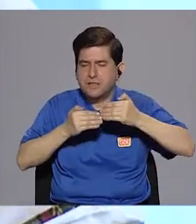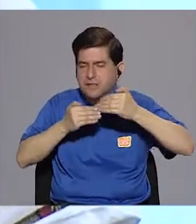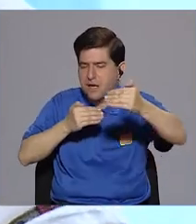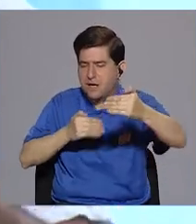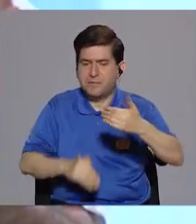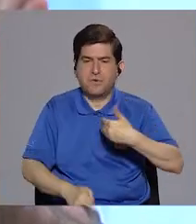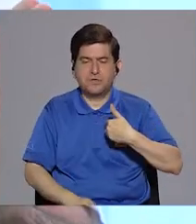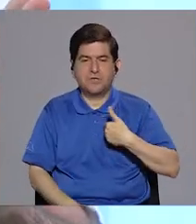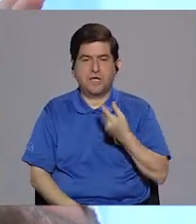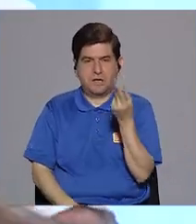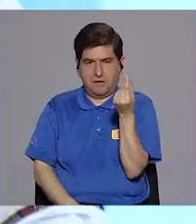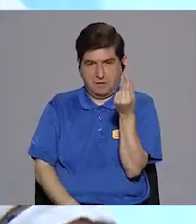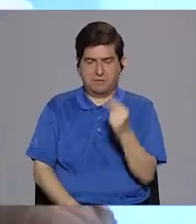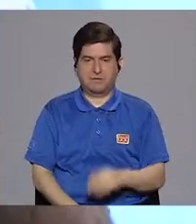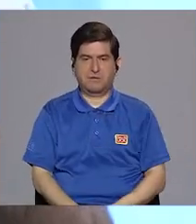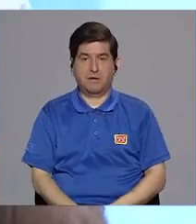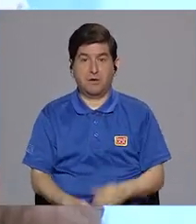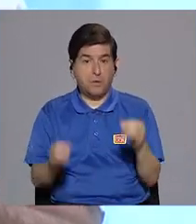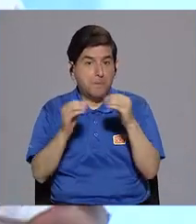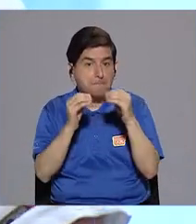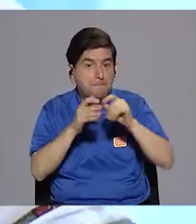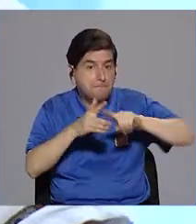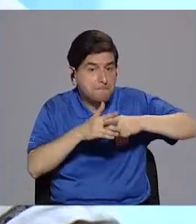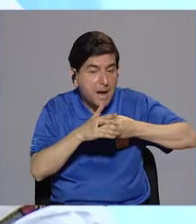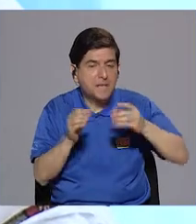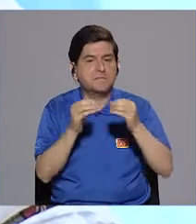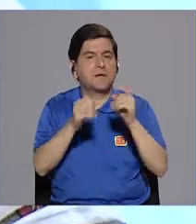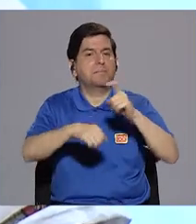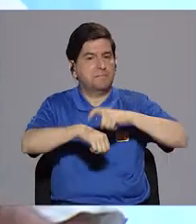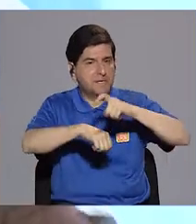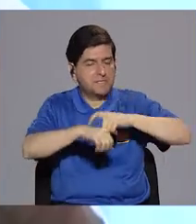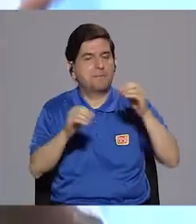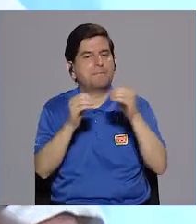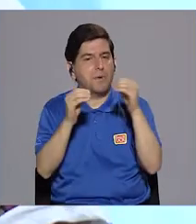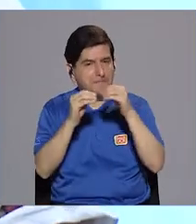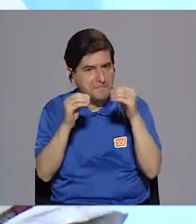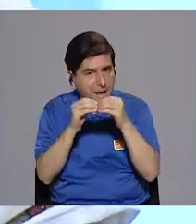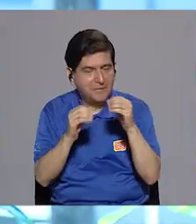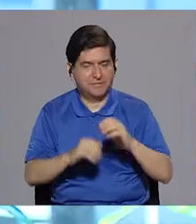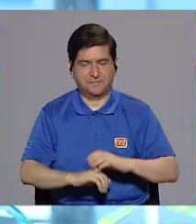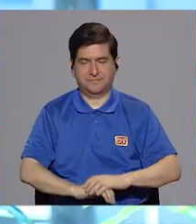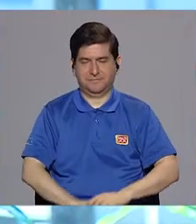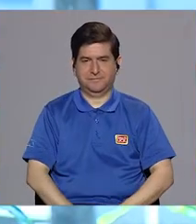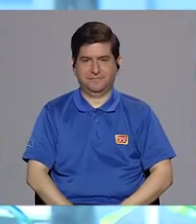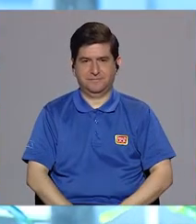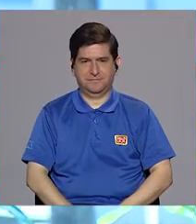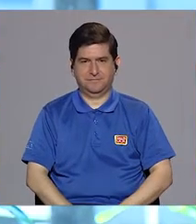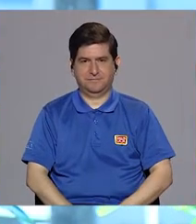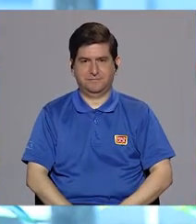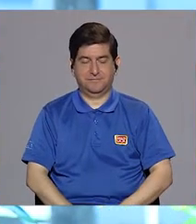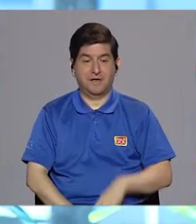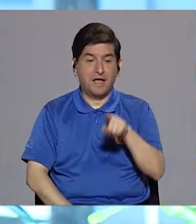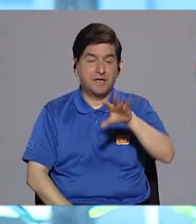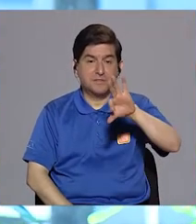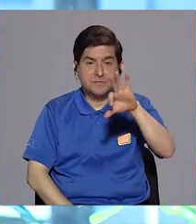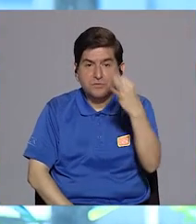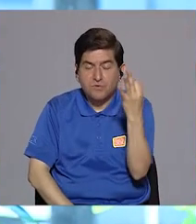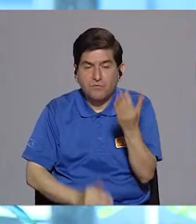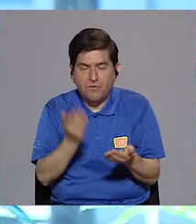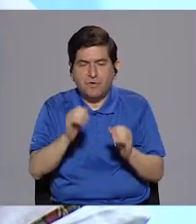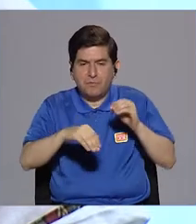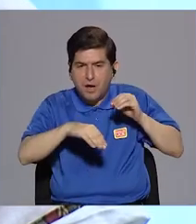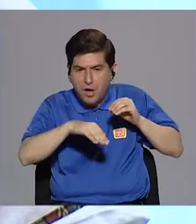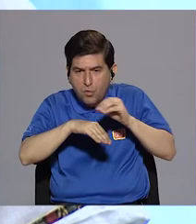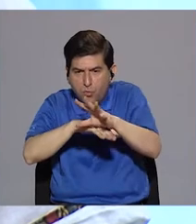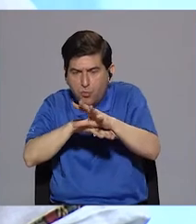duración, tienes un dinero. Si lo haces con más instrumentos, más duración, tienes más dinero. Entonces, esto de alguna manera